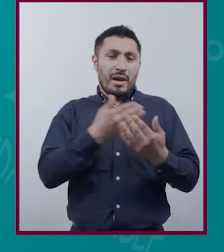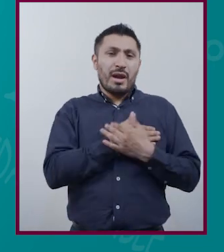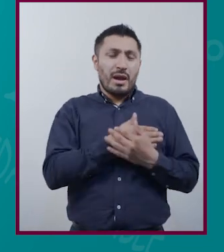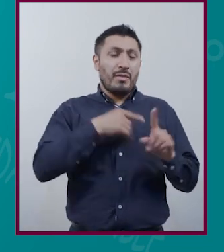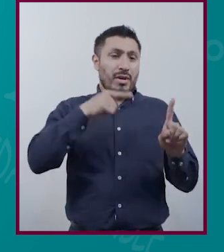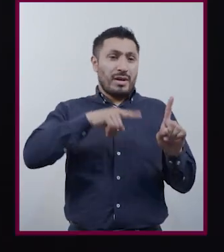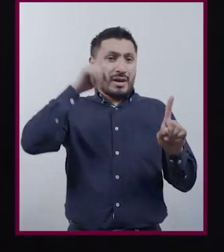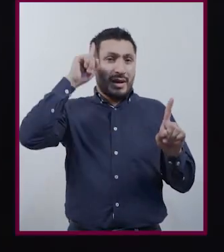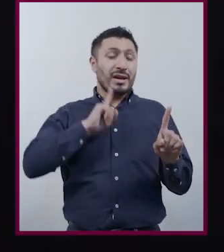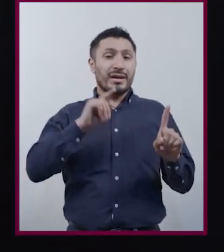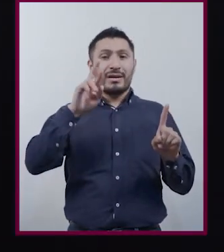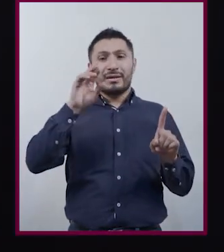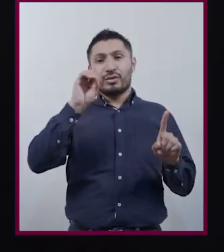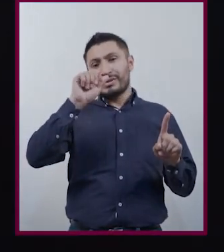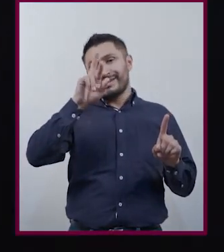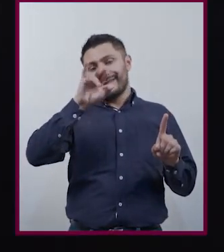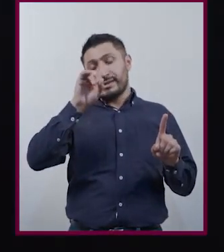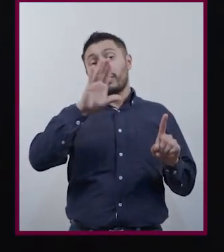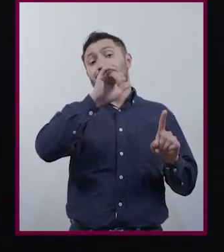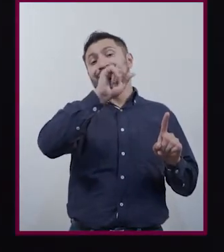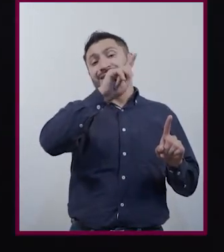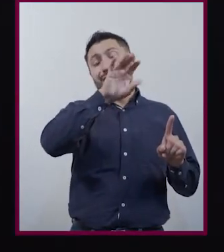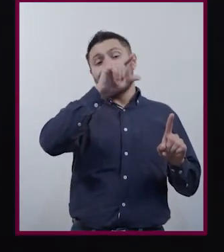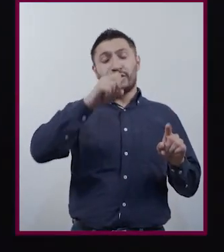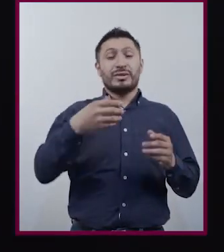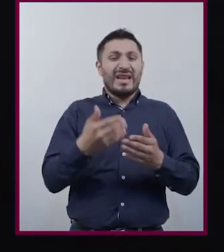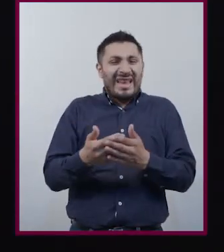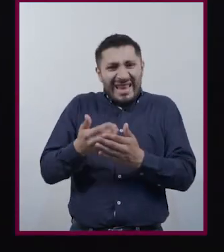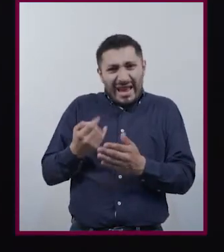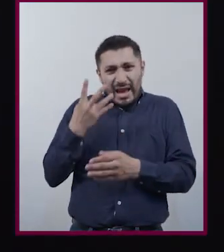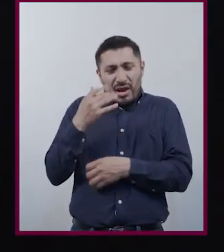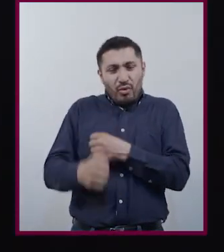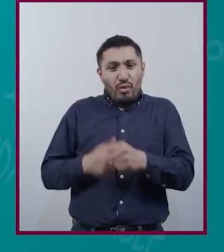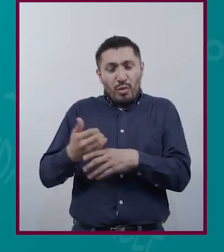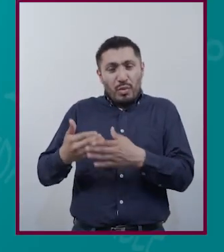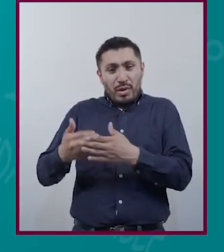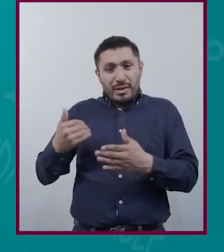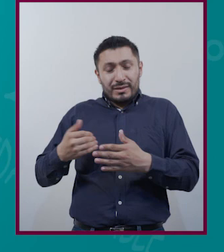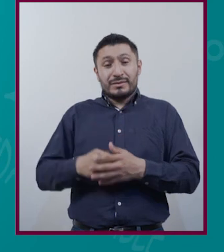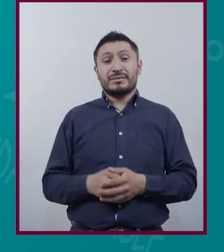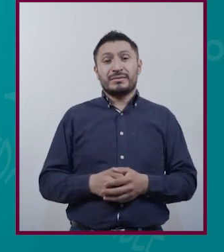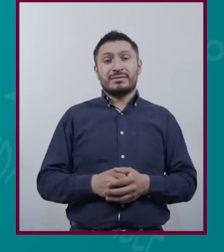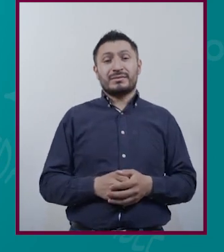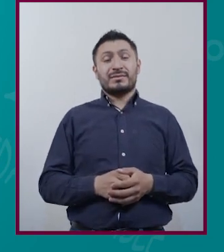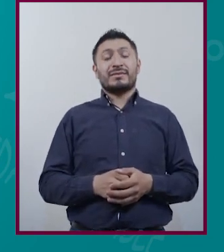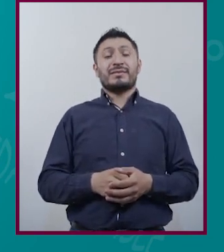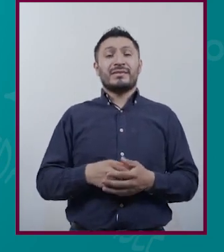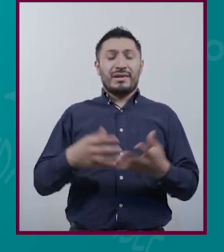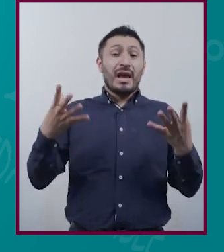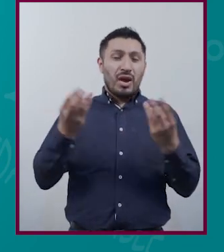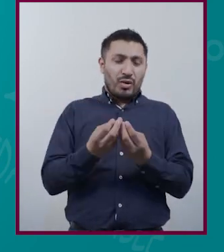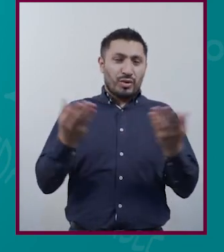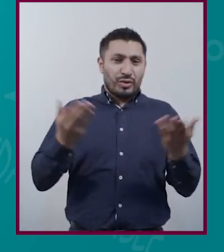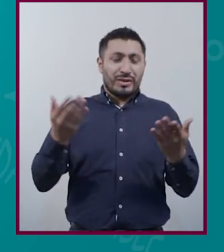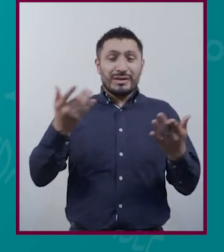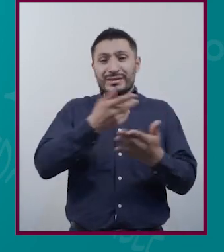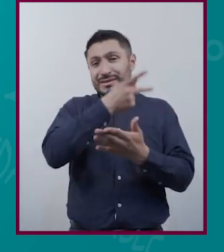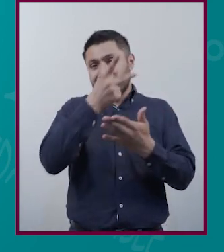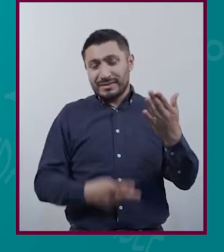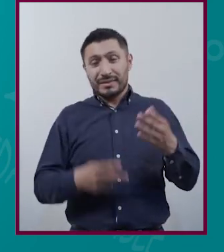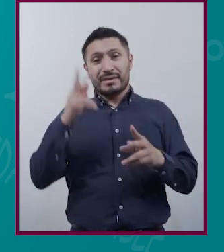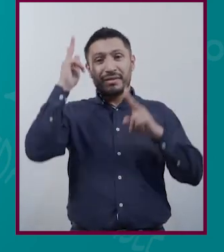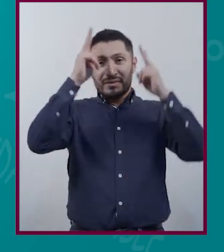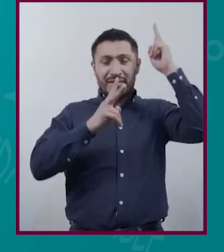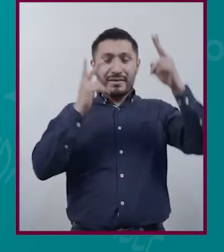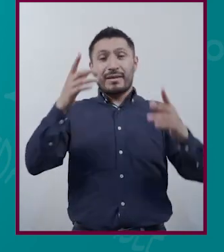Rosario Castellanos. Esta última salió hace apenas 4 años. Ayúdanos a construir este programa juntos. Visítanos